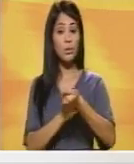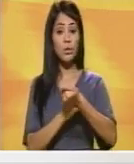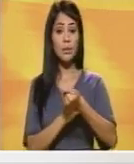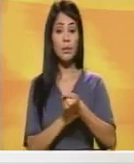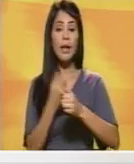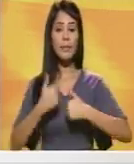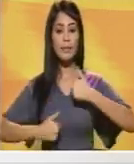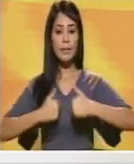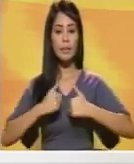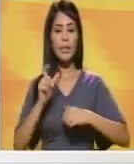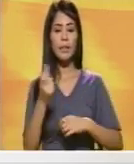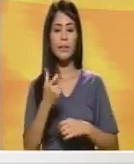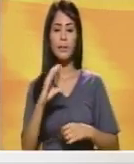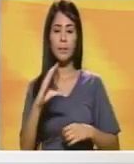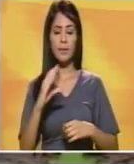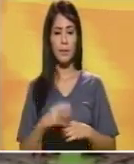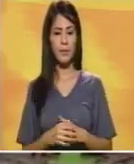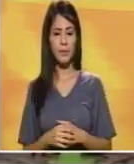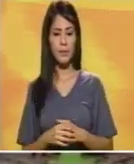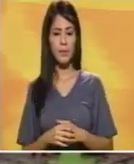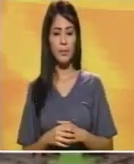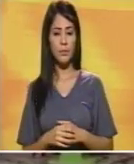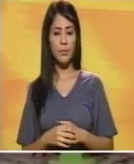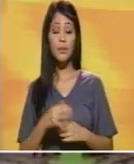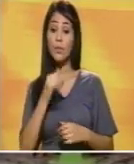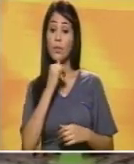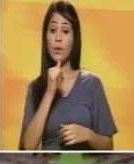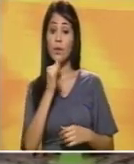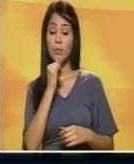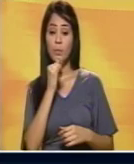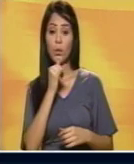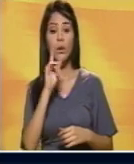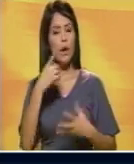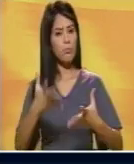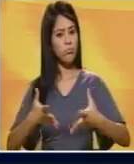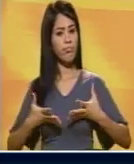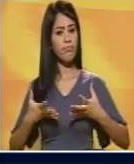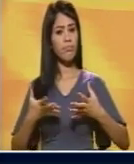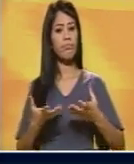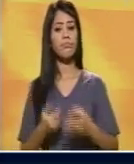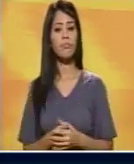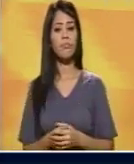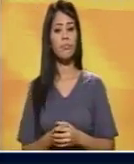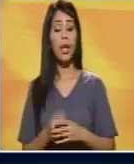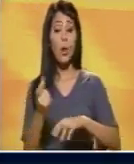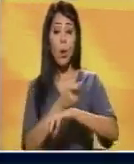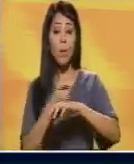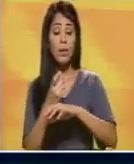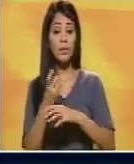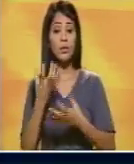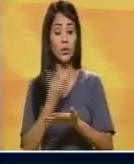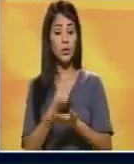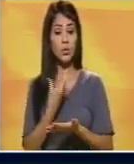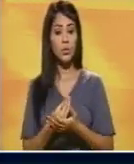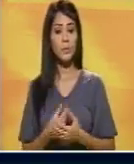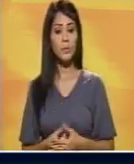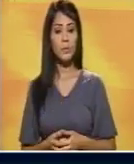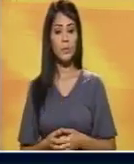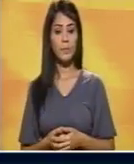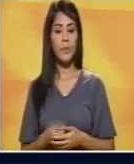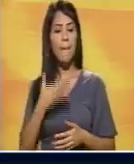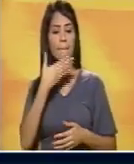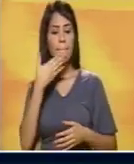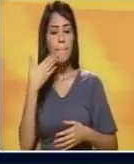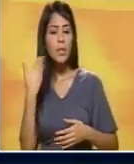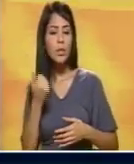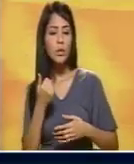Unidad Democrática, Guillermo Cal. Fernández afirmó que en caso de ganar la unidad, la gobernación del estado Monagas, la gestión de Guillermo Cal